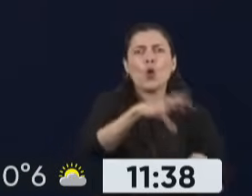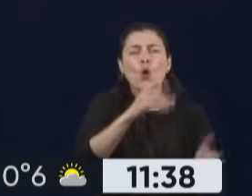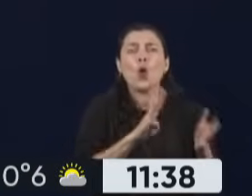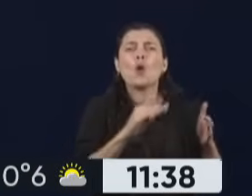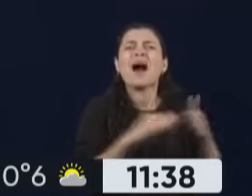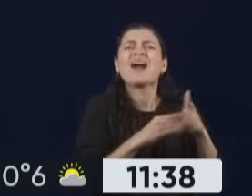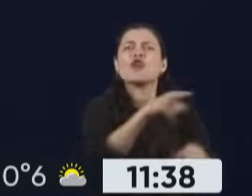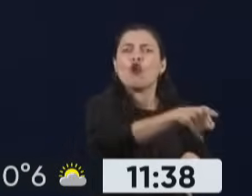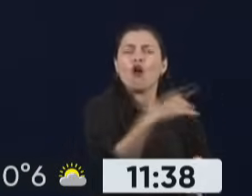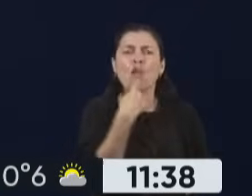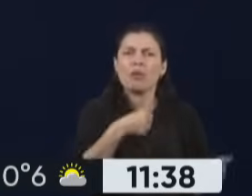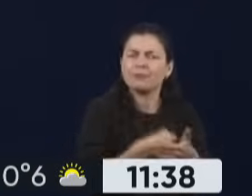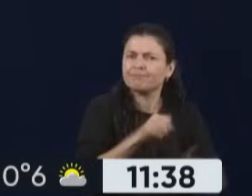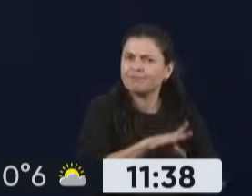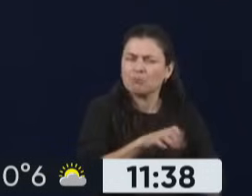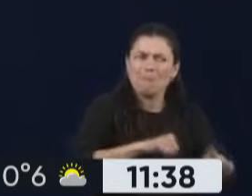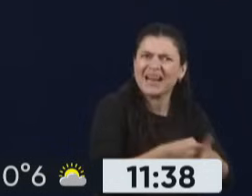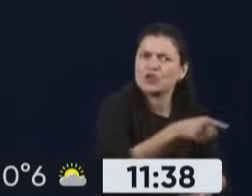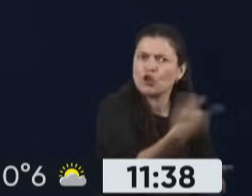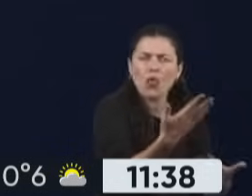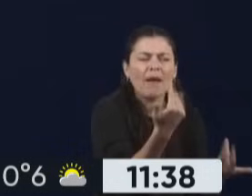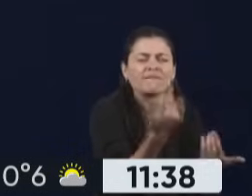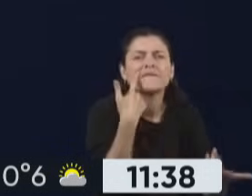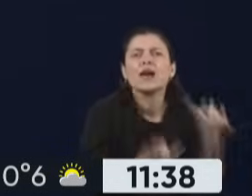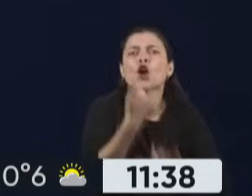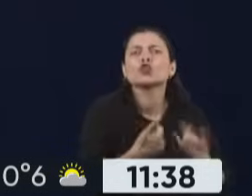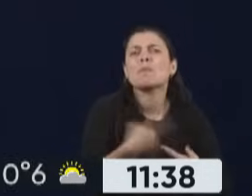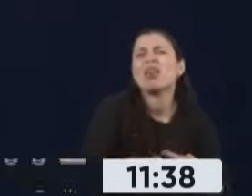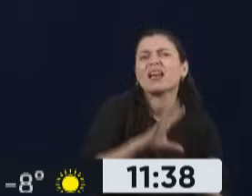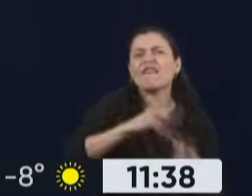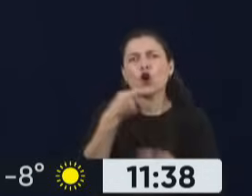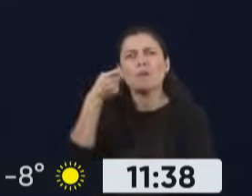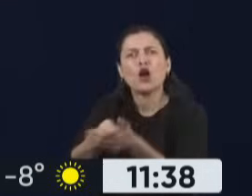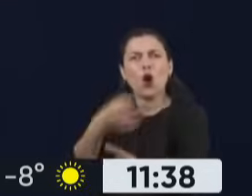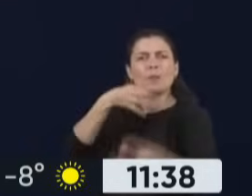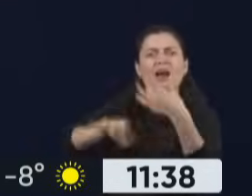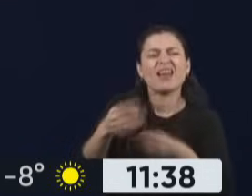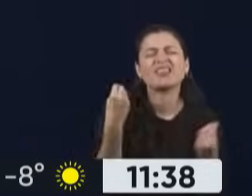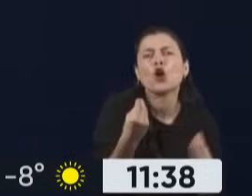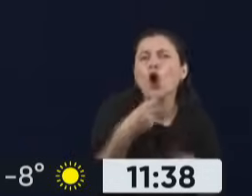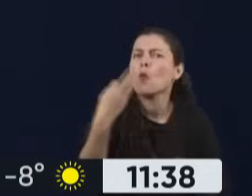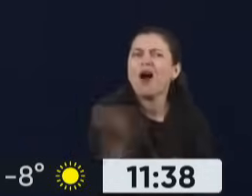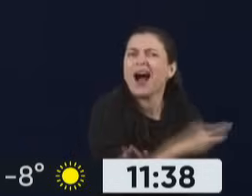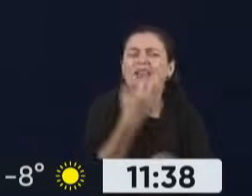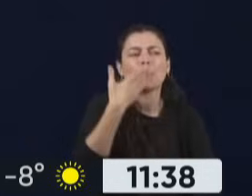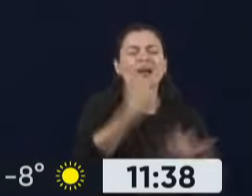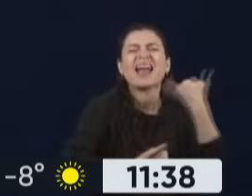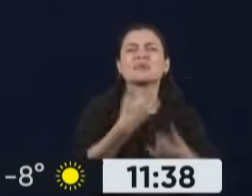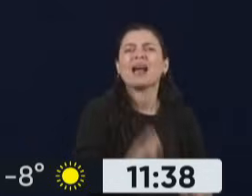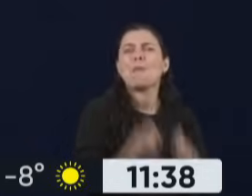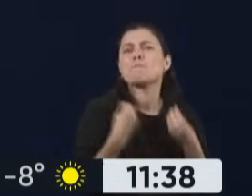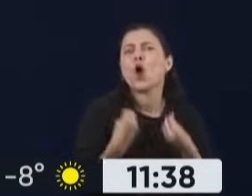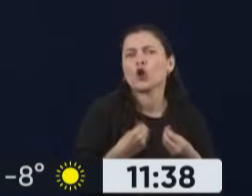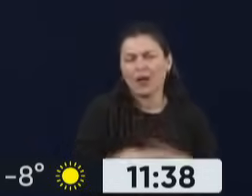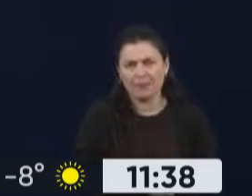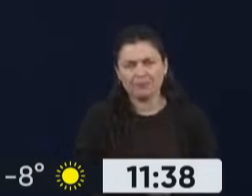extracciones de efectivo que se hicieran y obliga a los comercios a informar compras de cualquier tipo. Es decir,